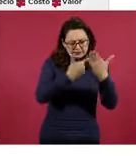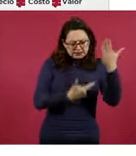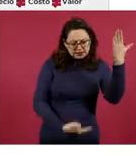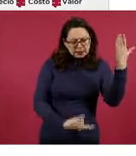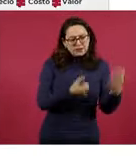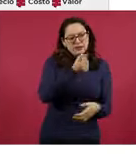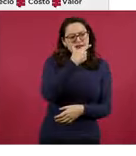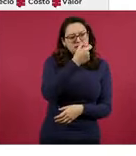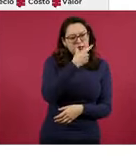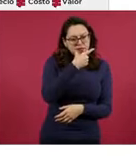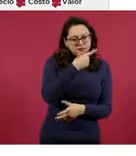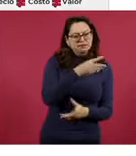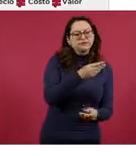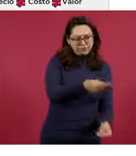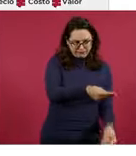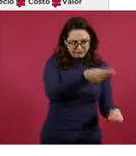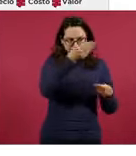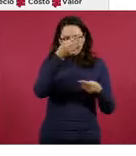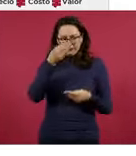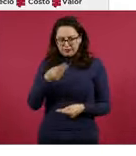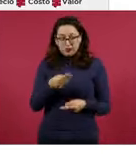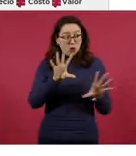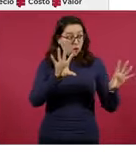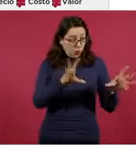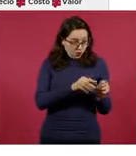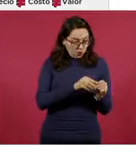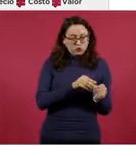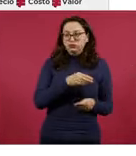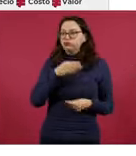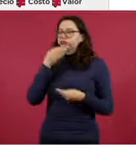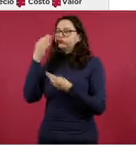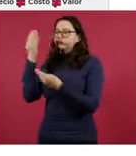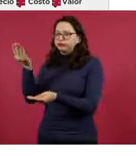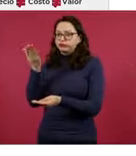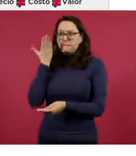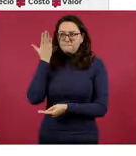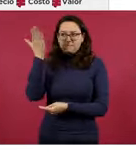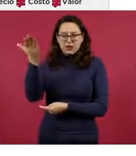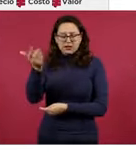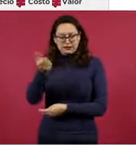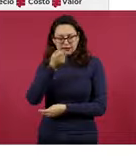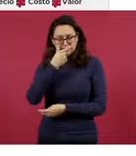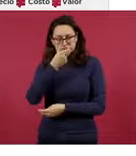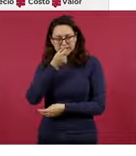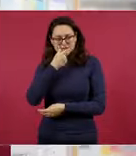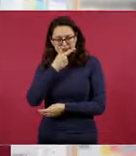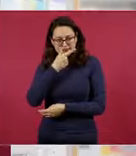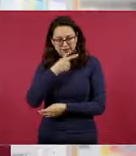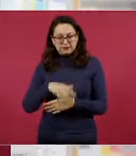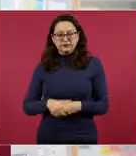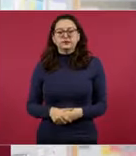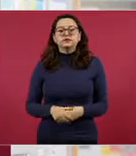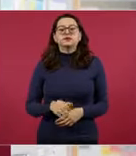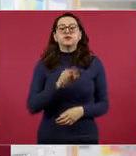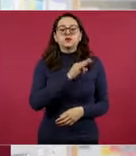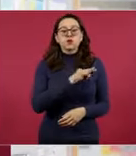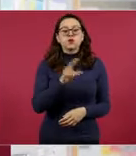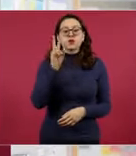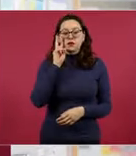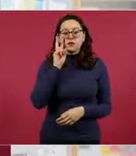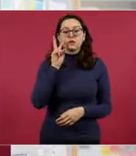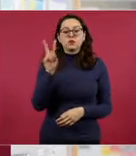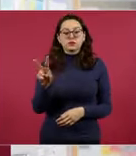porque en la siguiente imagen podemos ver que el número de claves para la